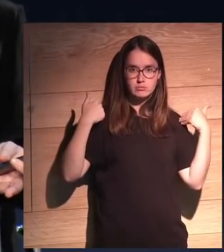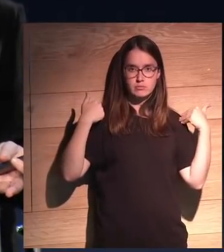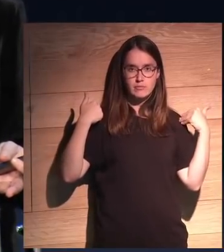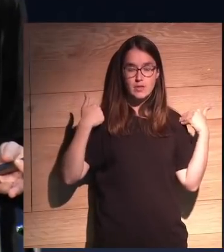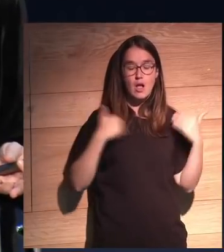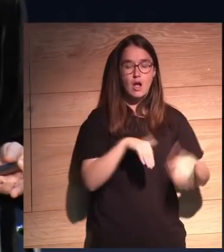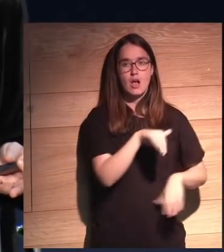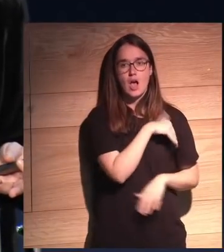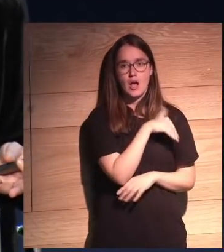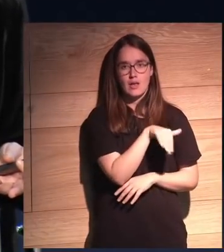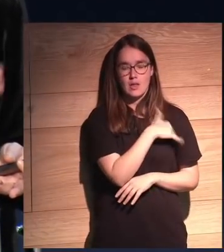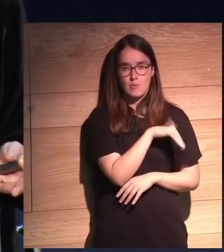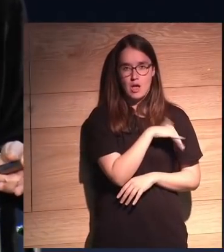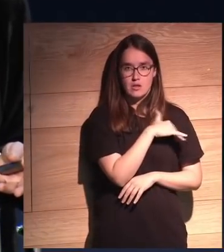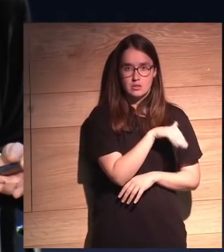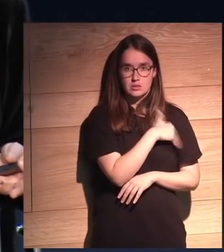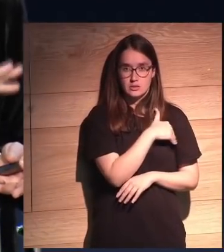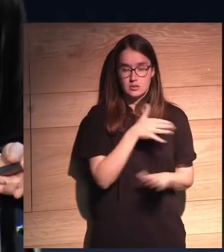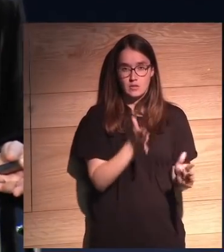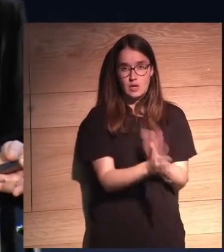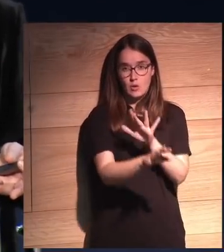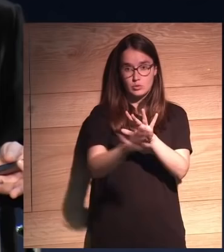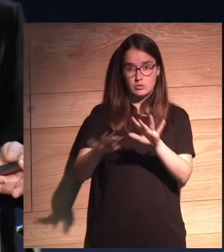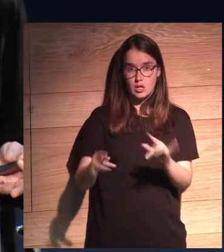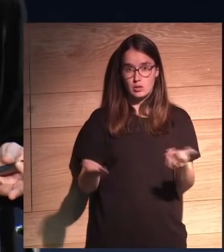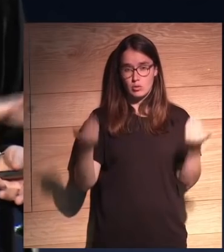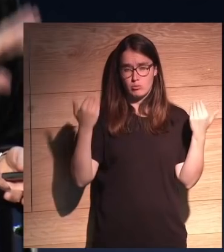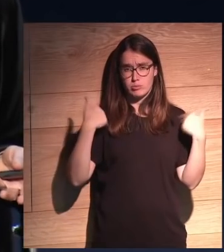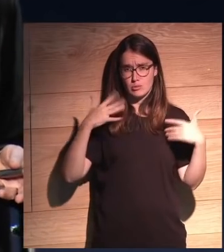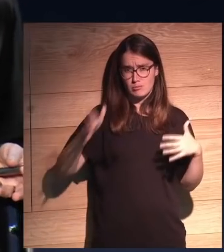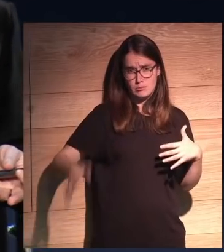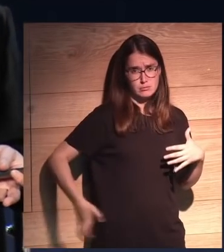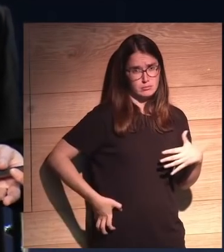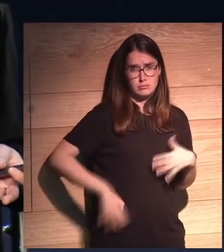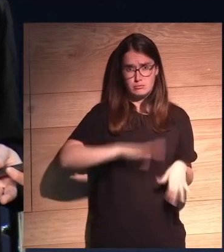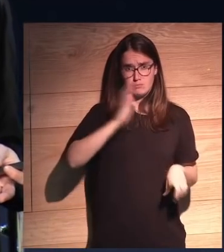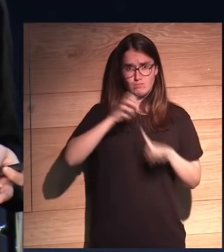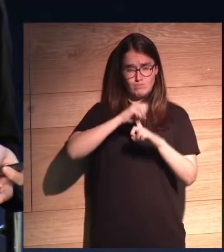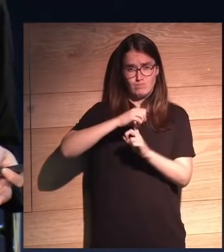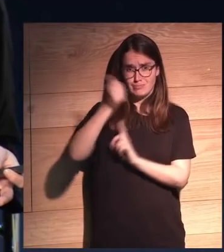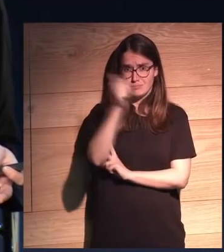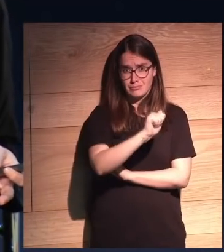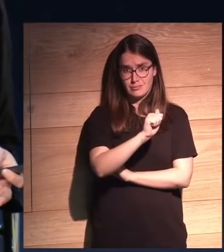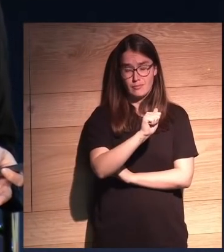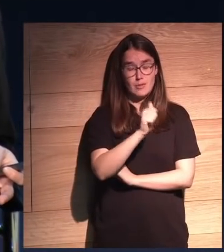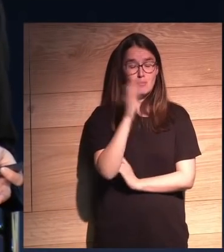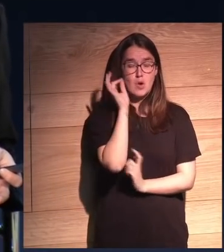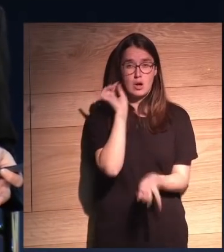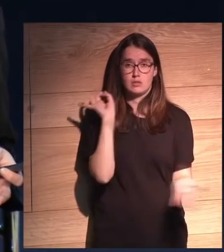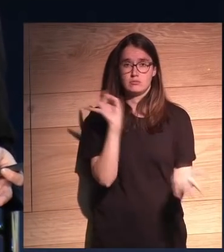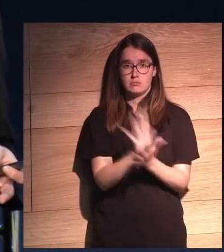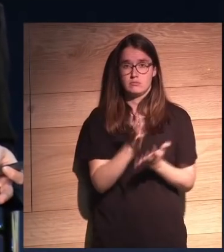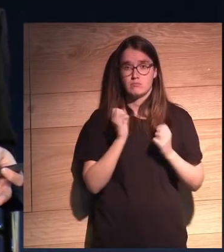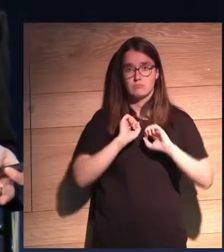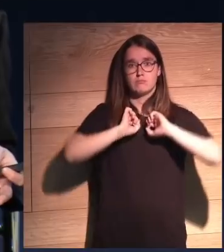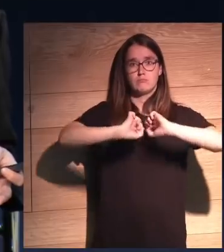de las academias, que es un territorio totalmente burgués, totalmente patriarcal, quedan excluidas las